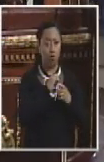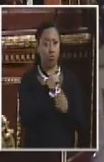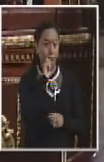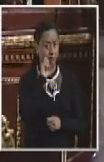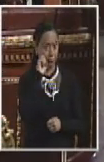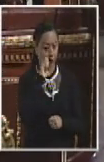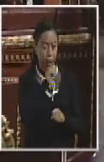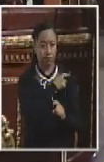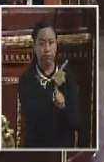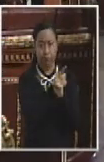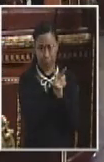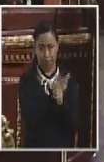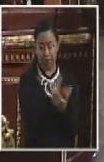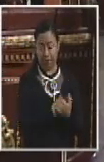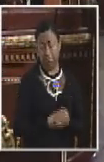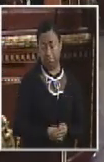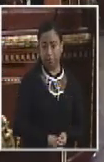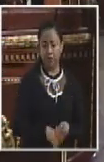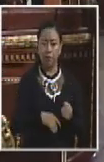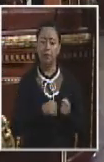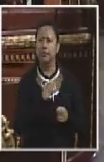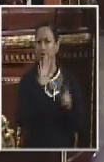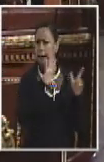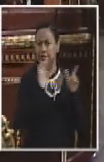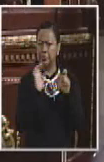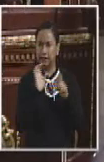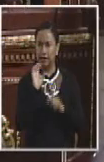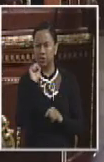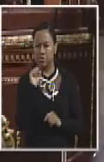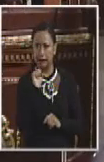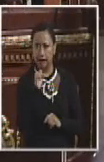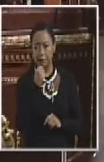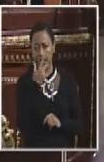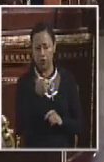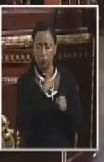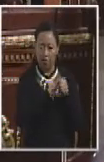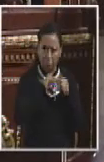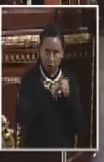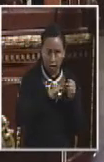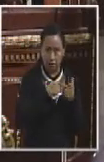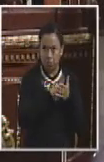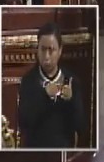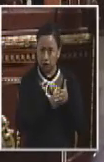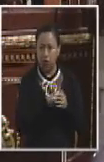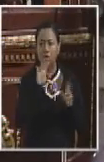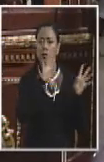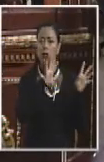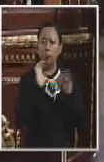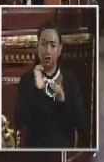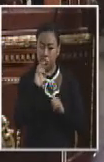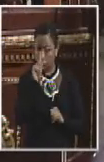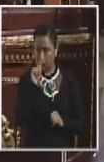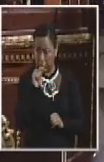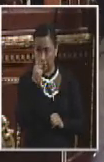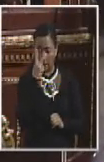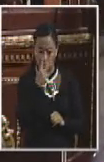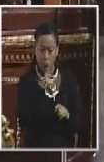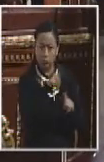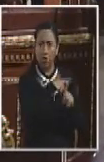3.434 por abuso sexual, 778 por acoso, 972 por violación simple